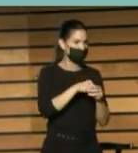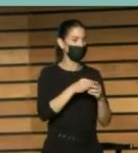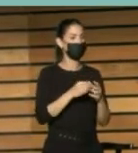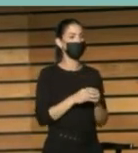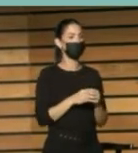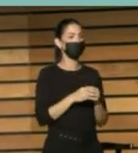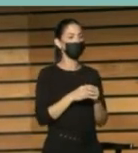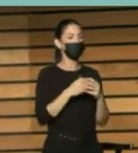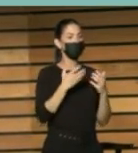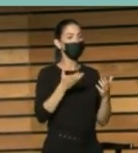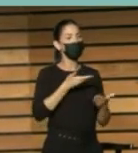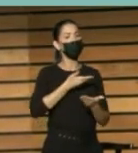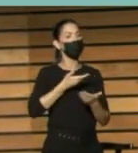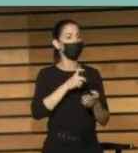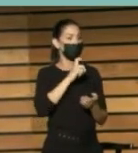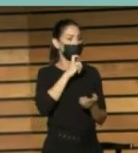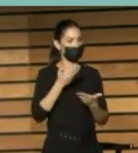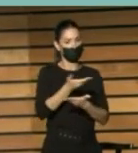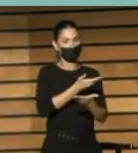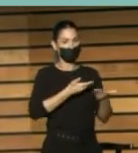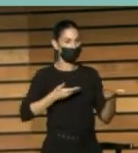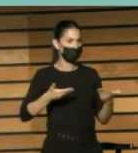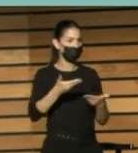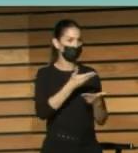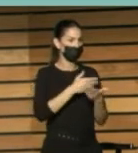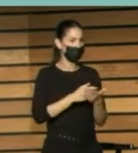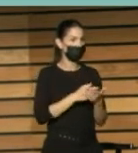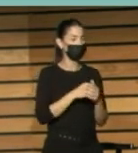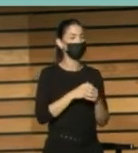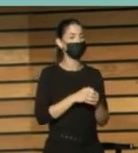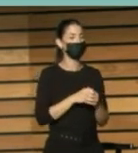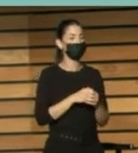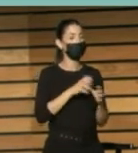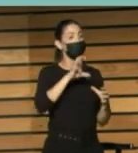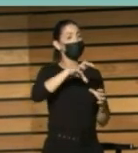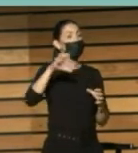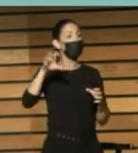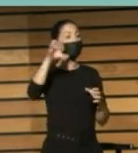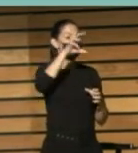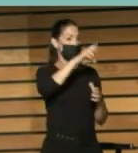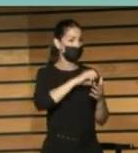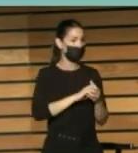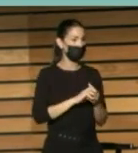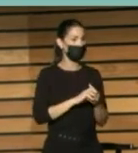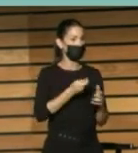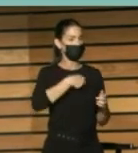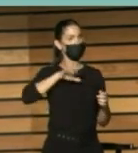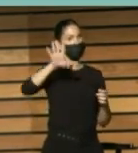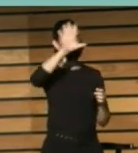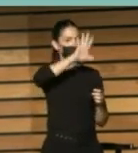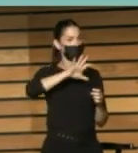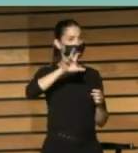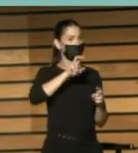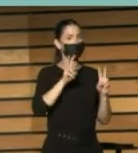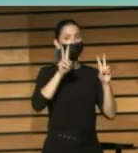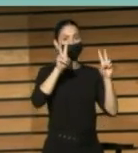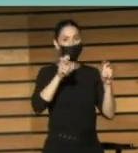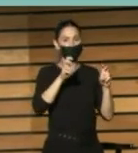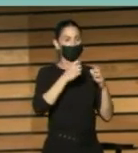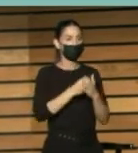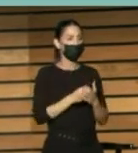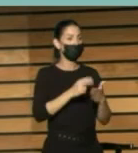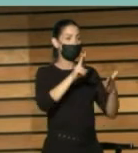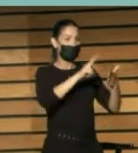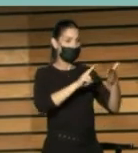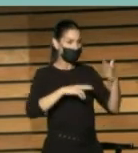forma colaborativa con las comunidades autónomas. Todas las acciones de fomento de la